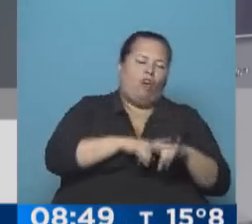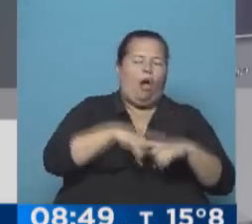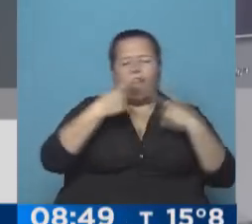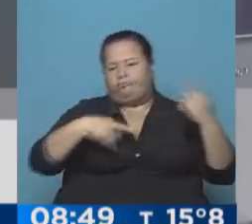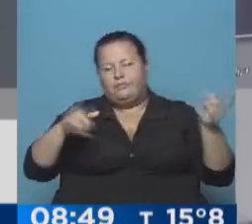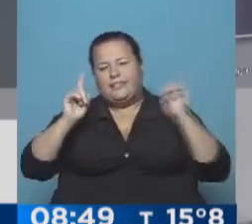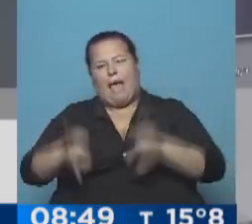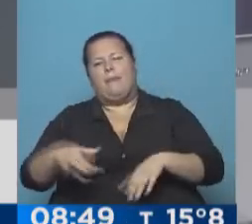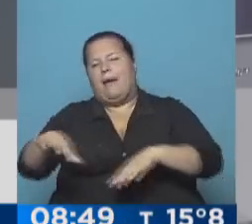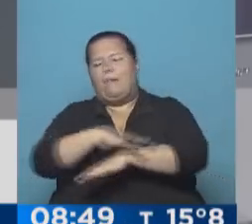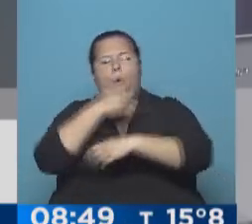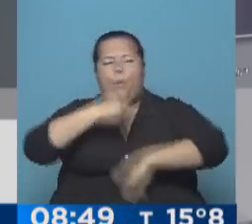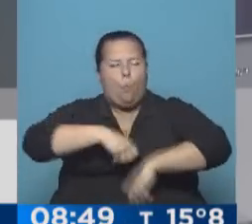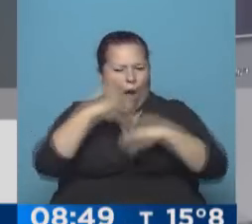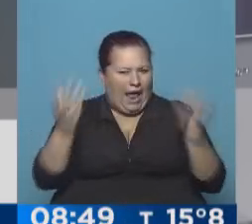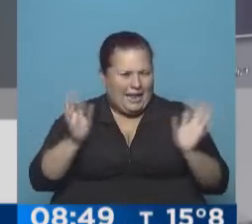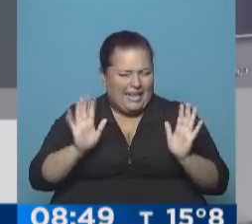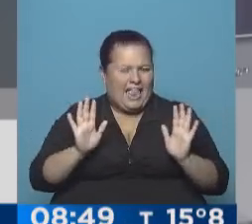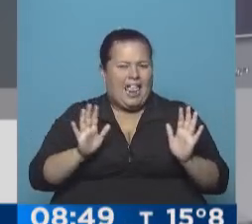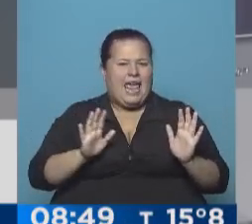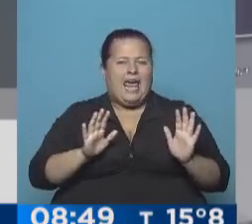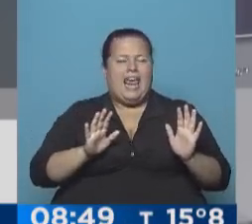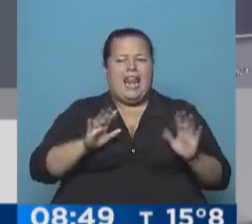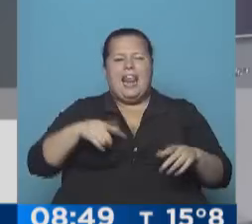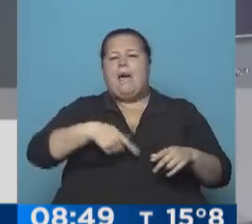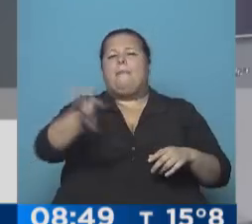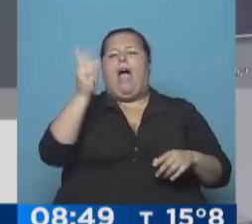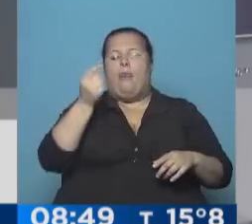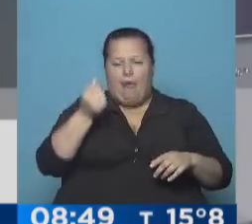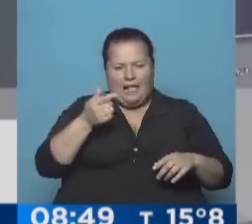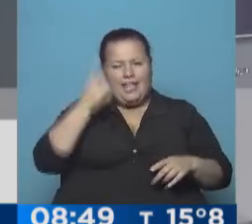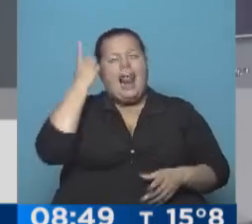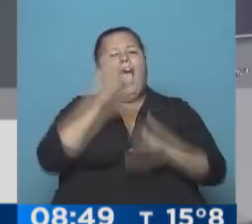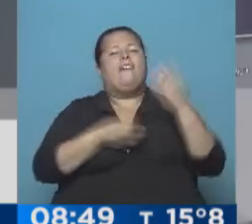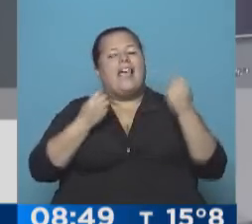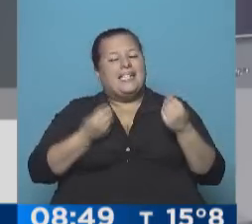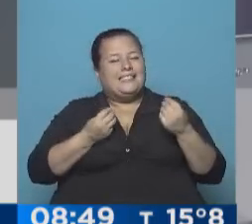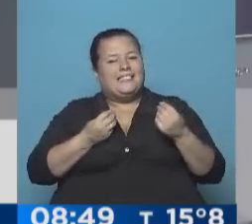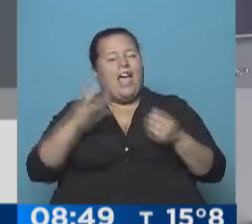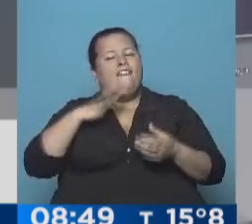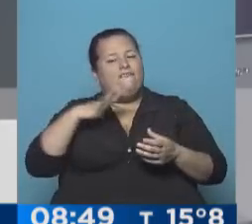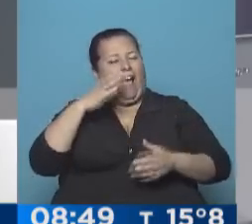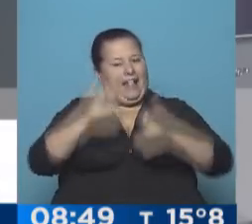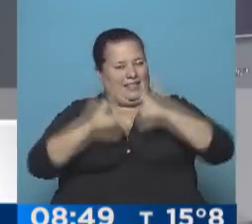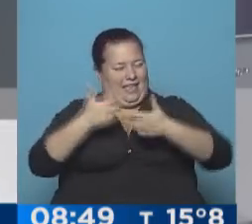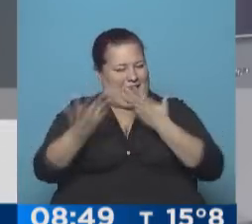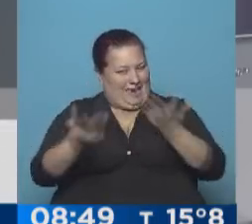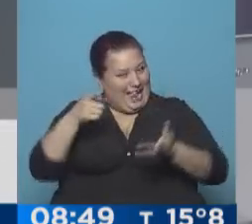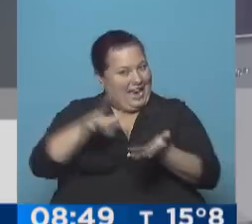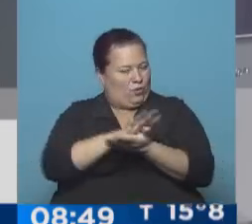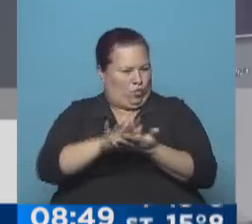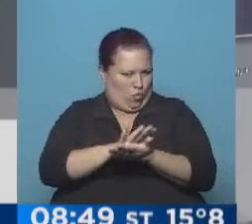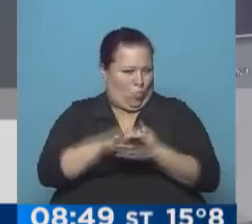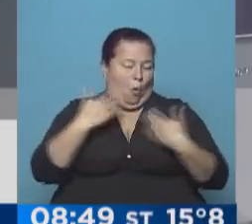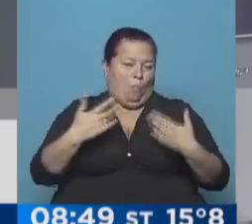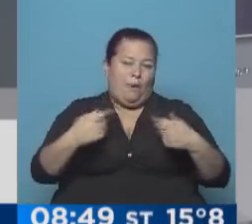o incluso para prótesis, para cualquier tipo de destino, lo irregular es que no se hicieran las licitaciones públicas. Es decir, que